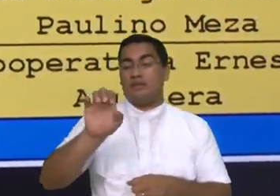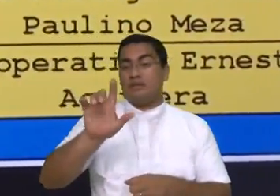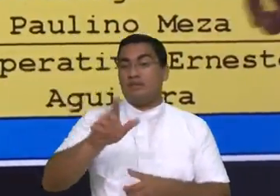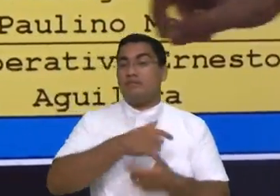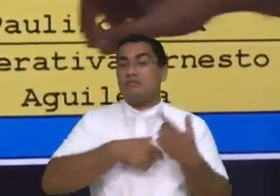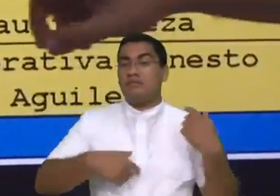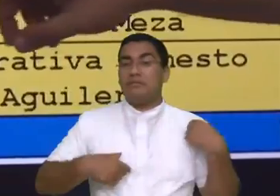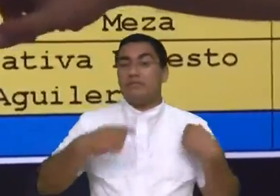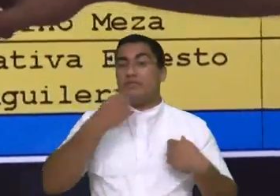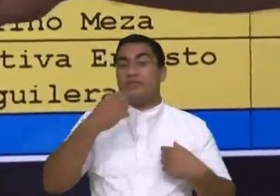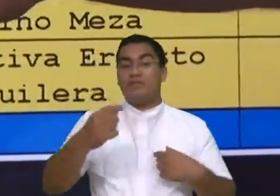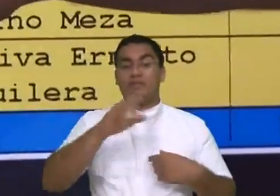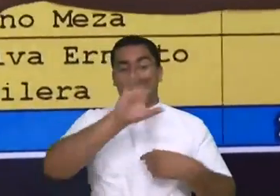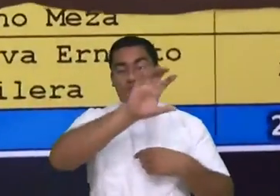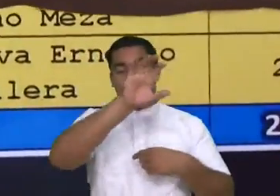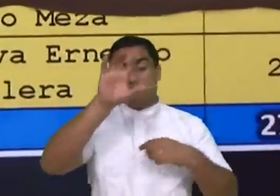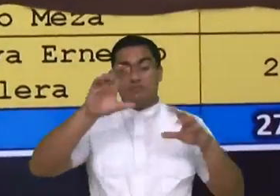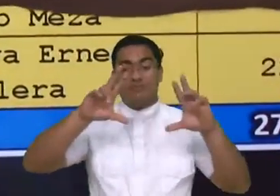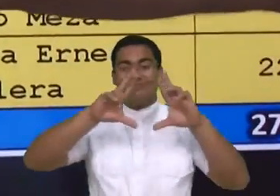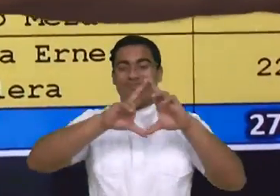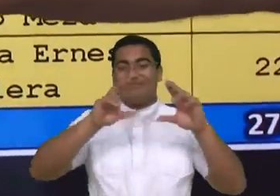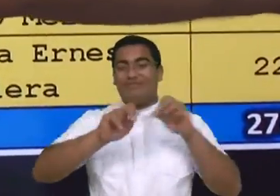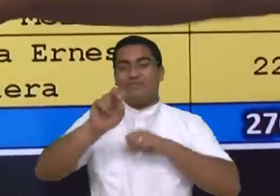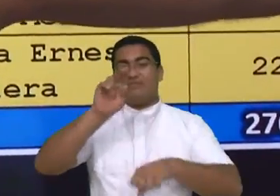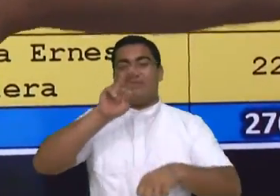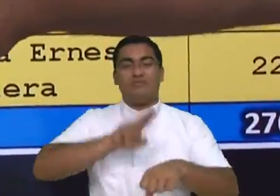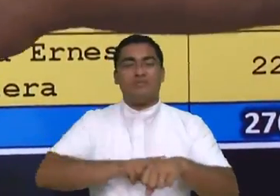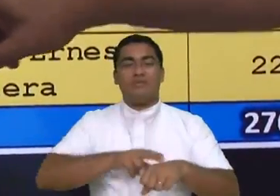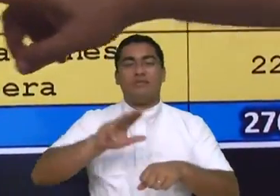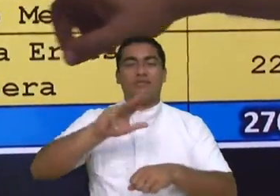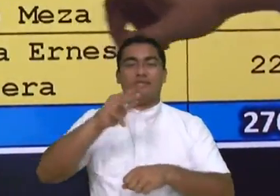nivel nacional hasta el cierre del mes de febrero es del